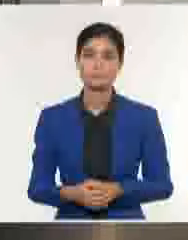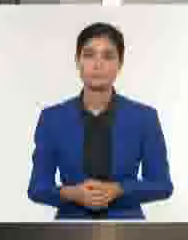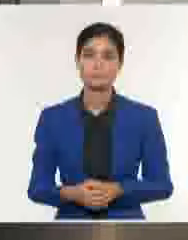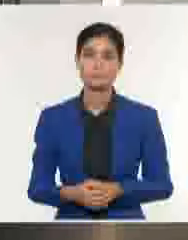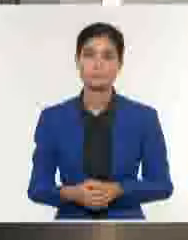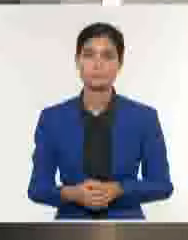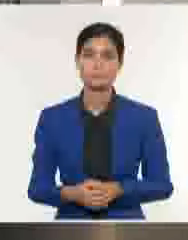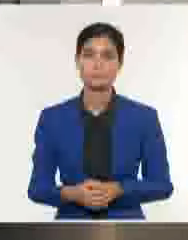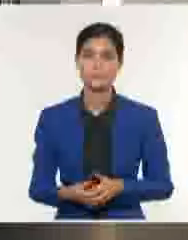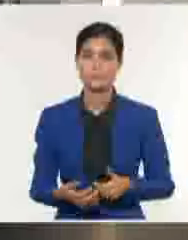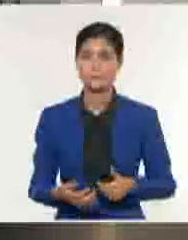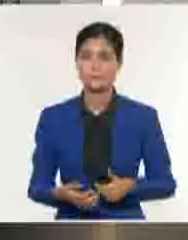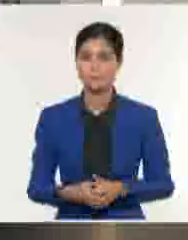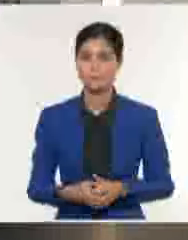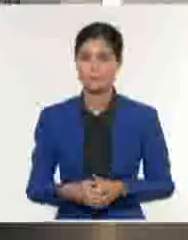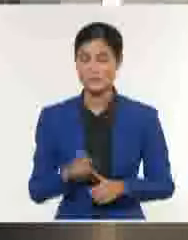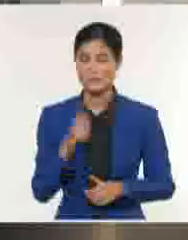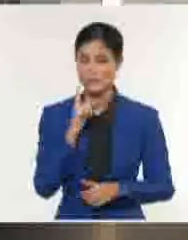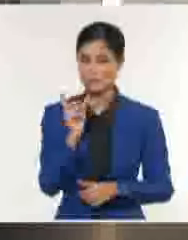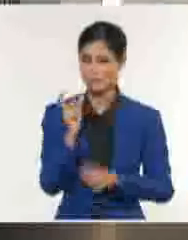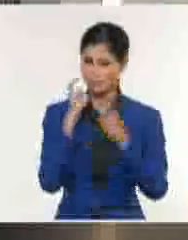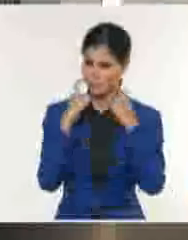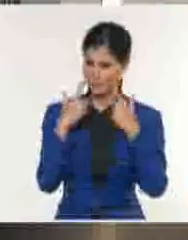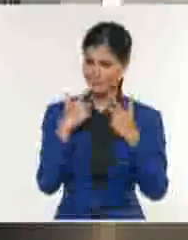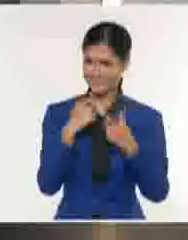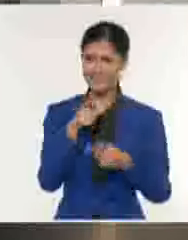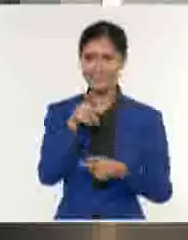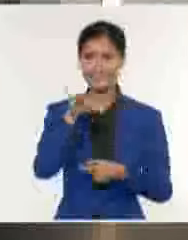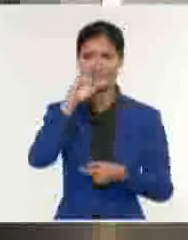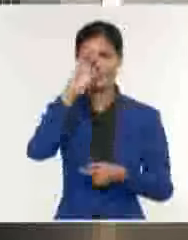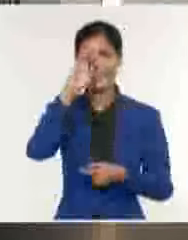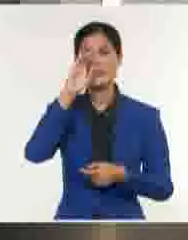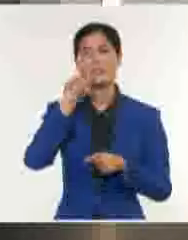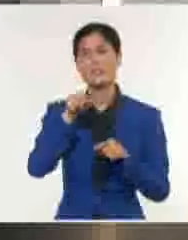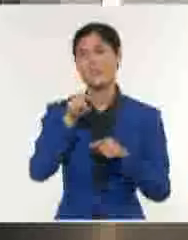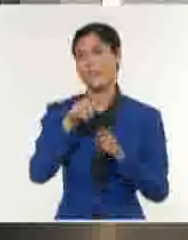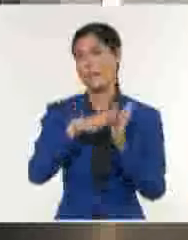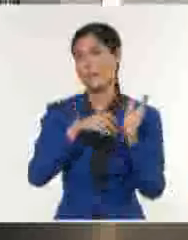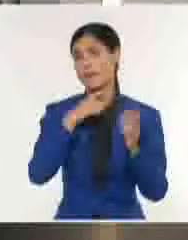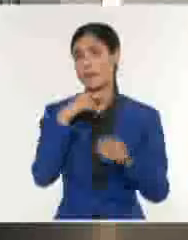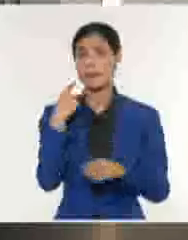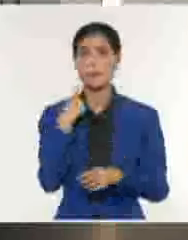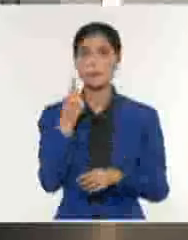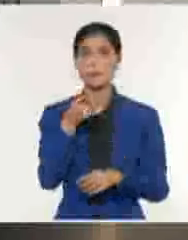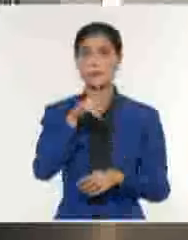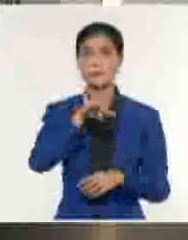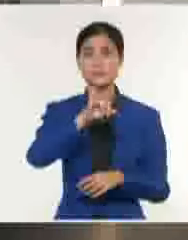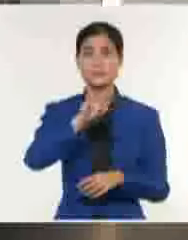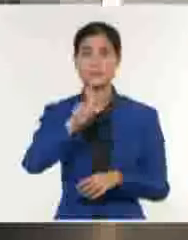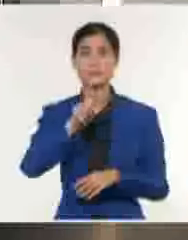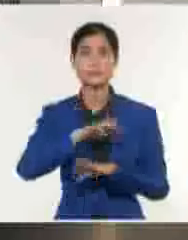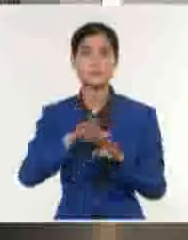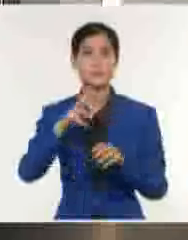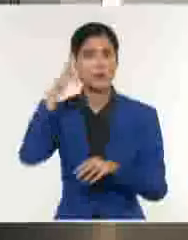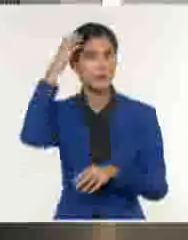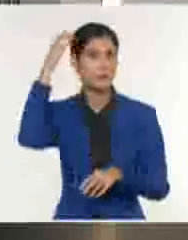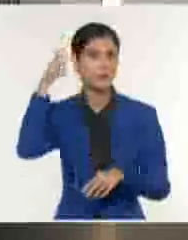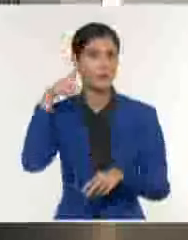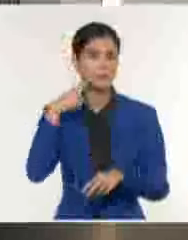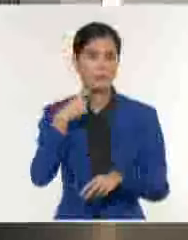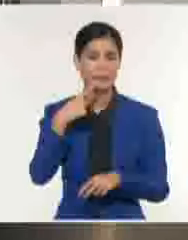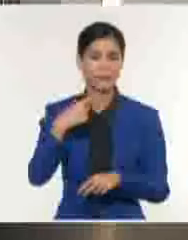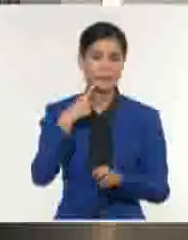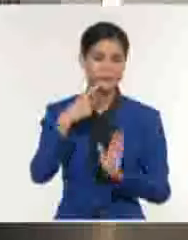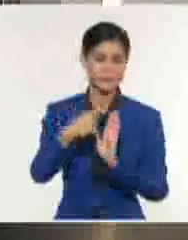En fecha tan temprana como el 6 de enero de 1961, el Departamento de Estado dispuso que los viajes de los estadounidenses a